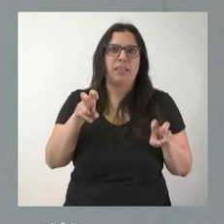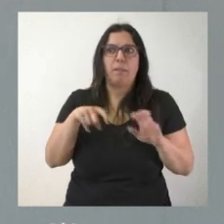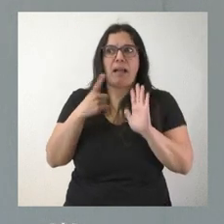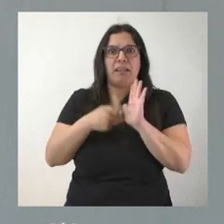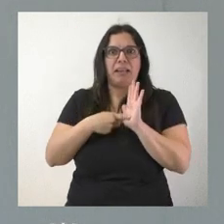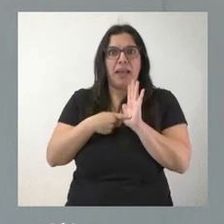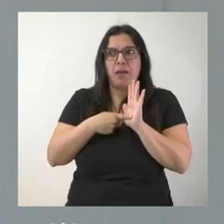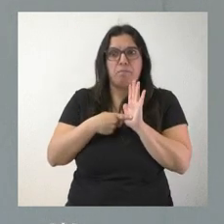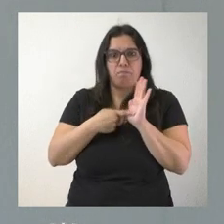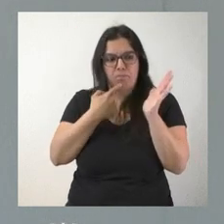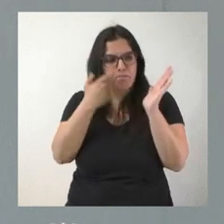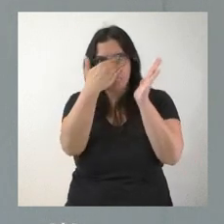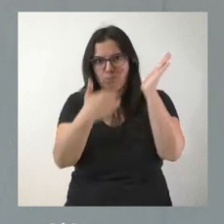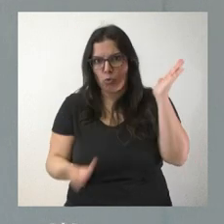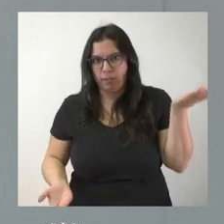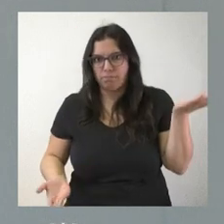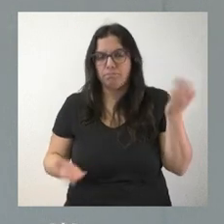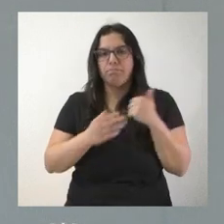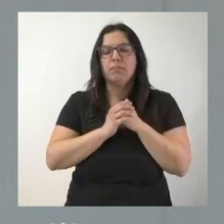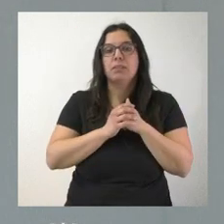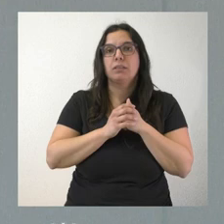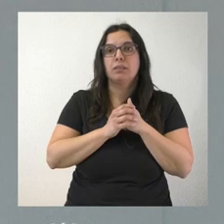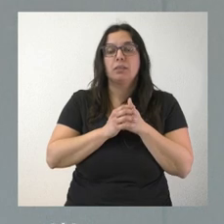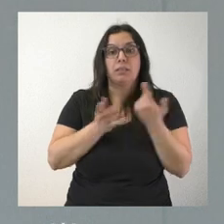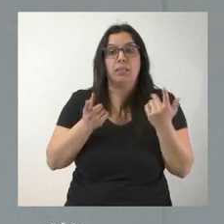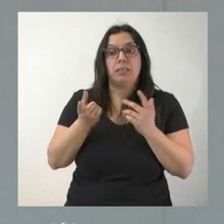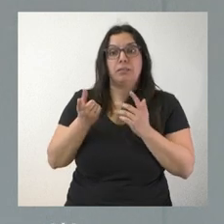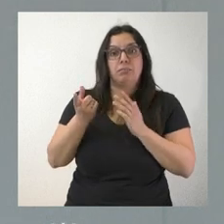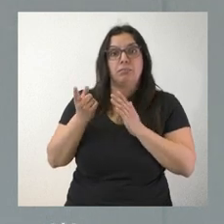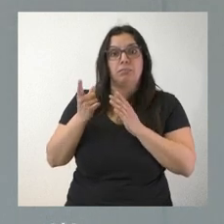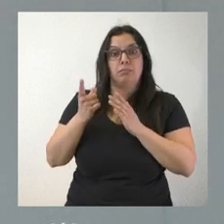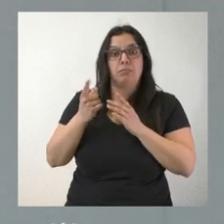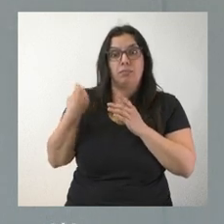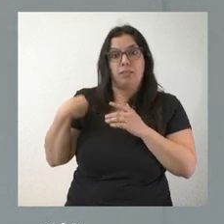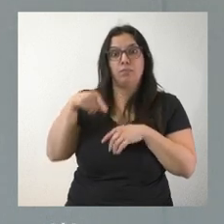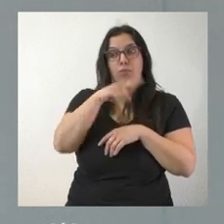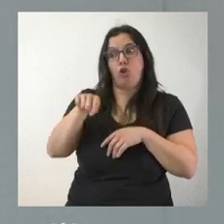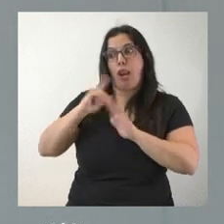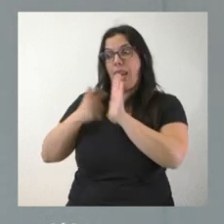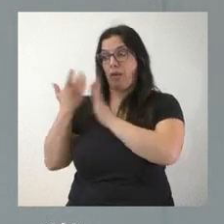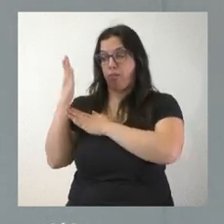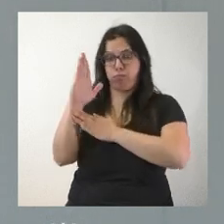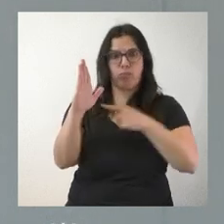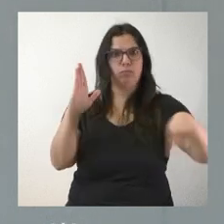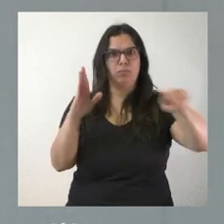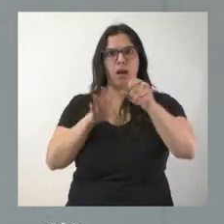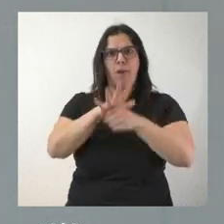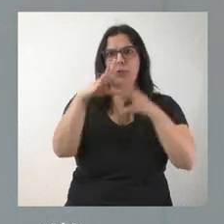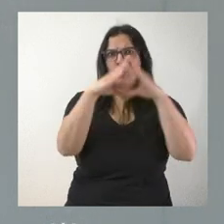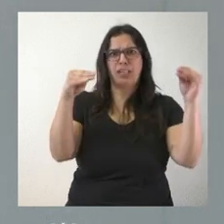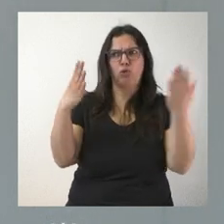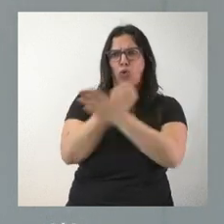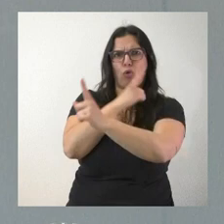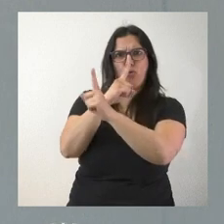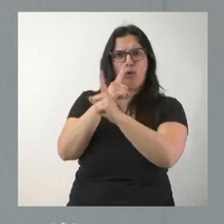habrá en ningún momento y que esta medida ha sido claramente criticada por todo el mundo universitario lo han hecho público